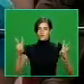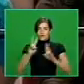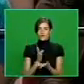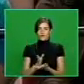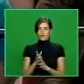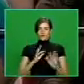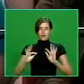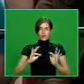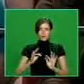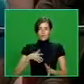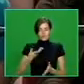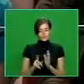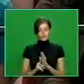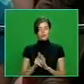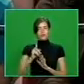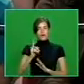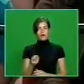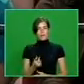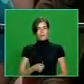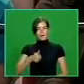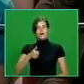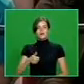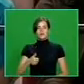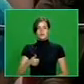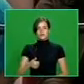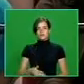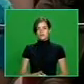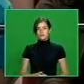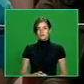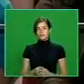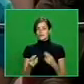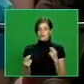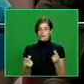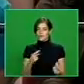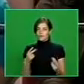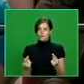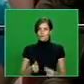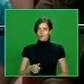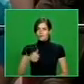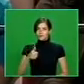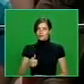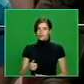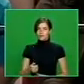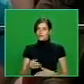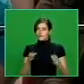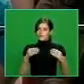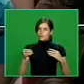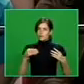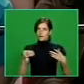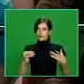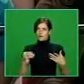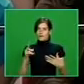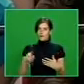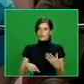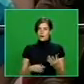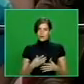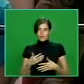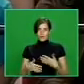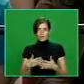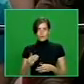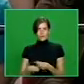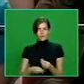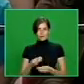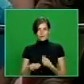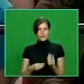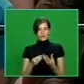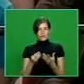través del teatro podemos desarrollar con mucho más dinamismo con mucho más mayor flexibilidad y así poder